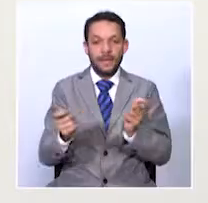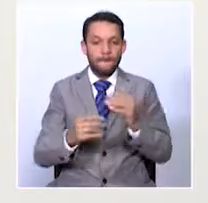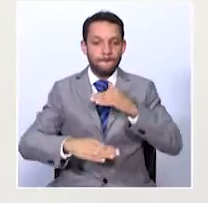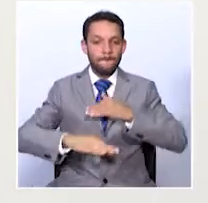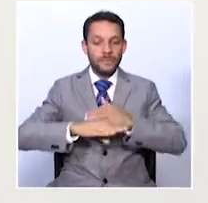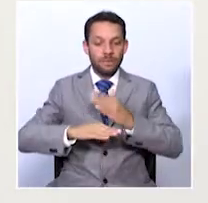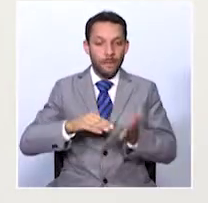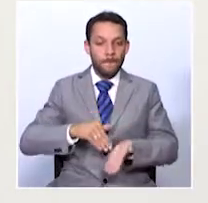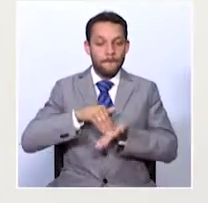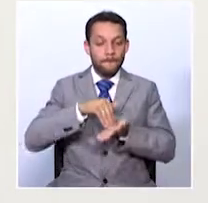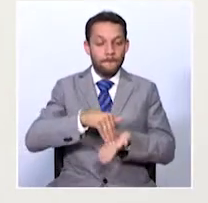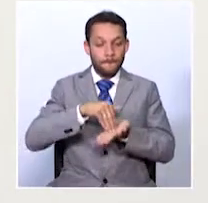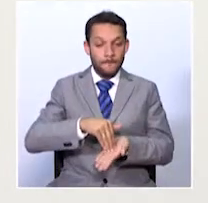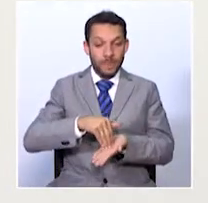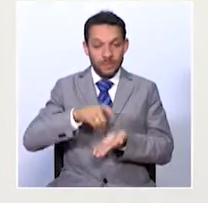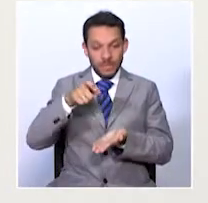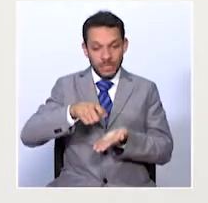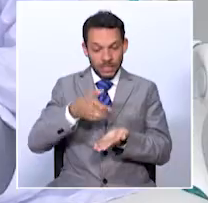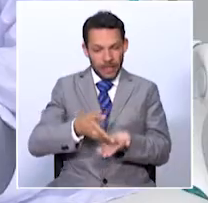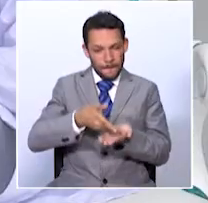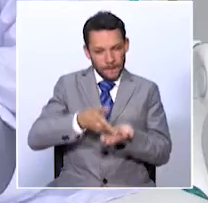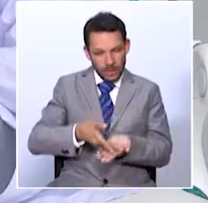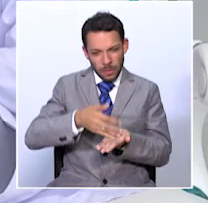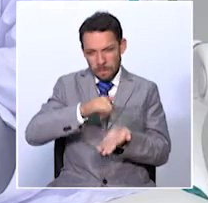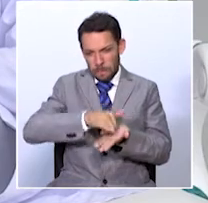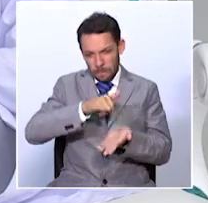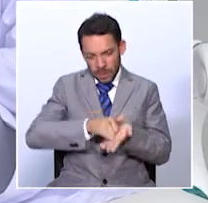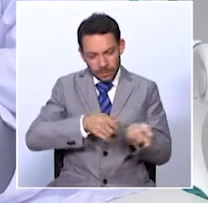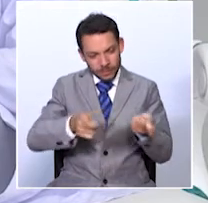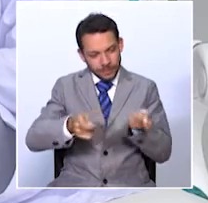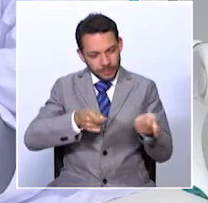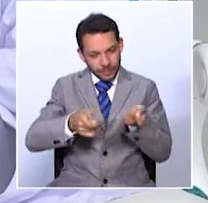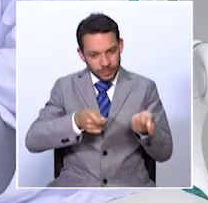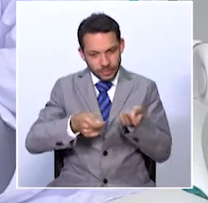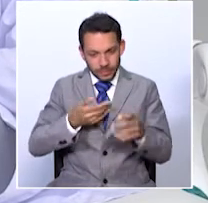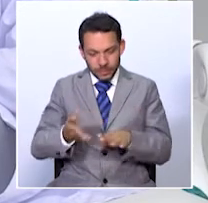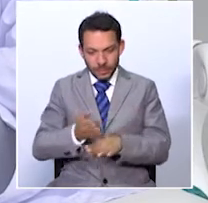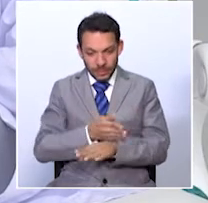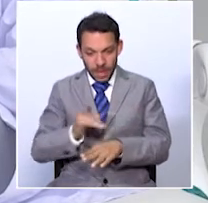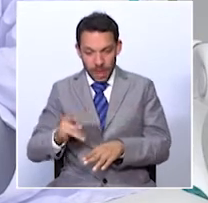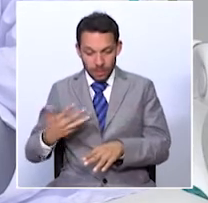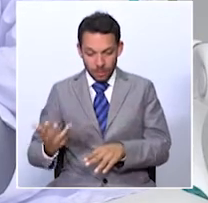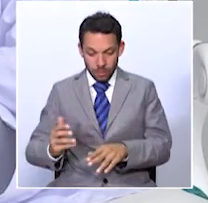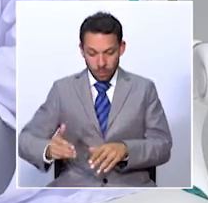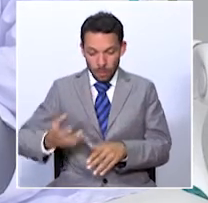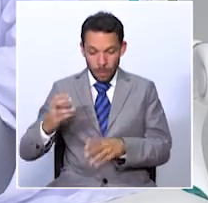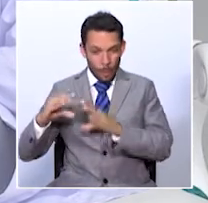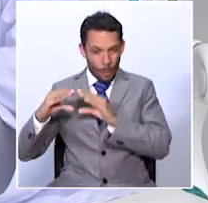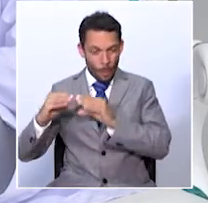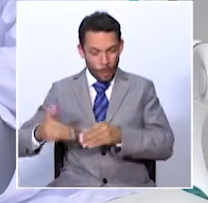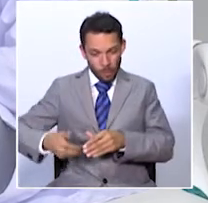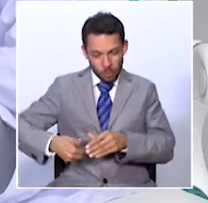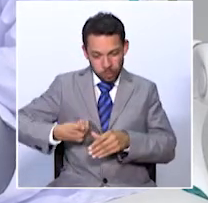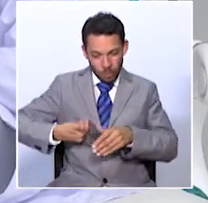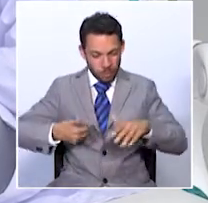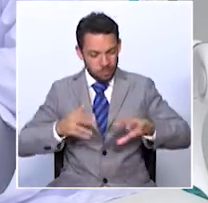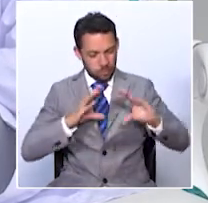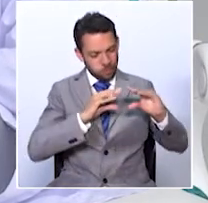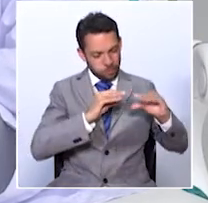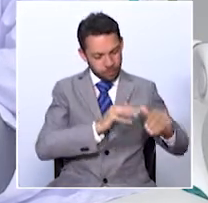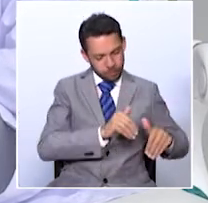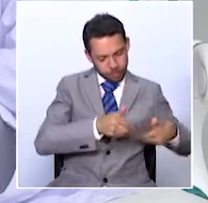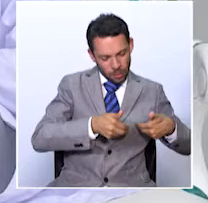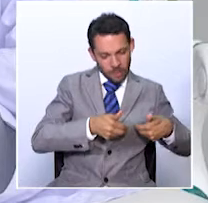Después de operarlas, sí, para reducirlas. Para reducirlas, sí. No es que tengan prótesis ni nada, no, es cuando hay una, ¿cómo se llama la